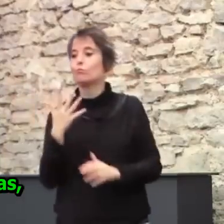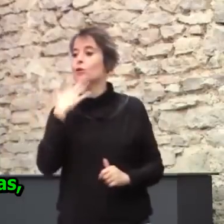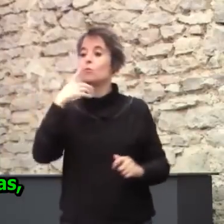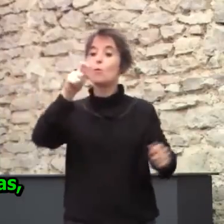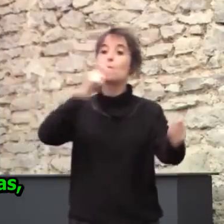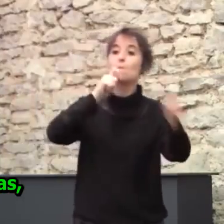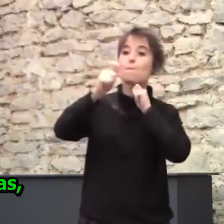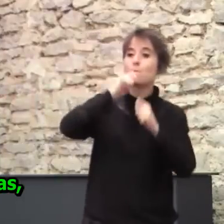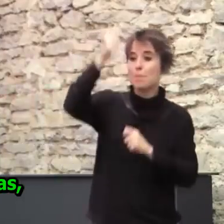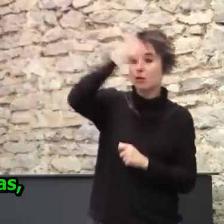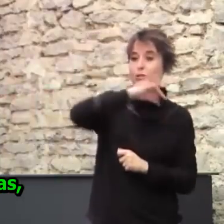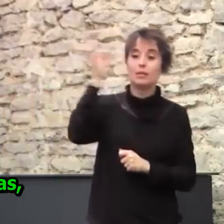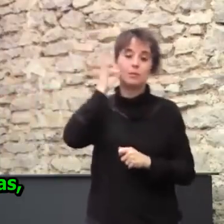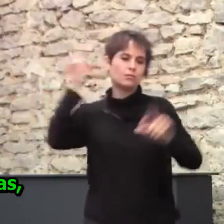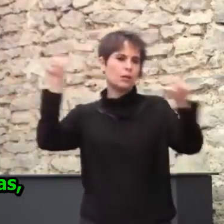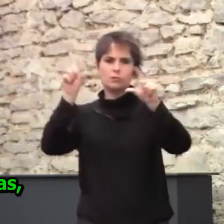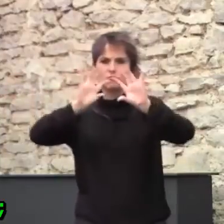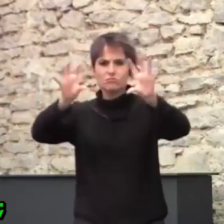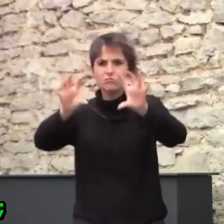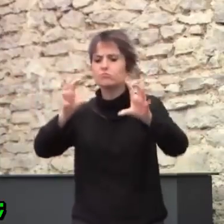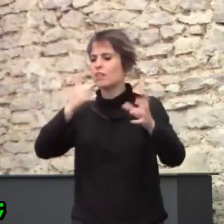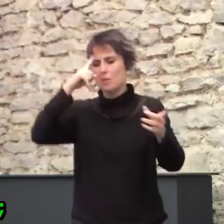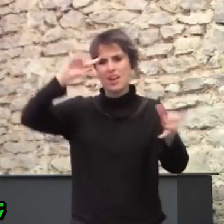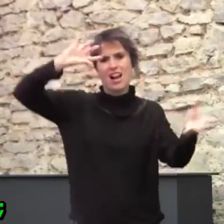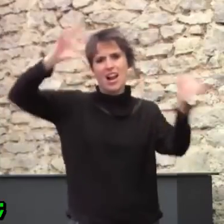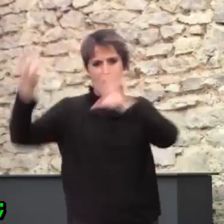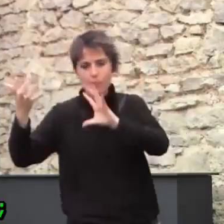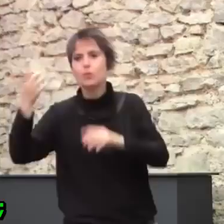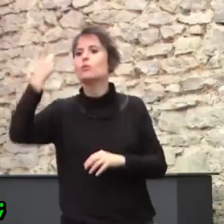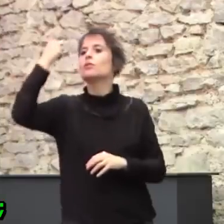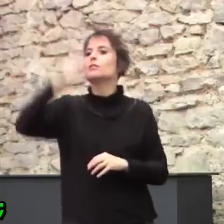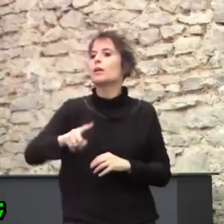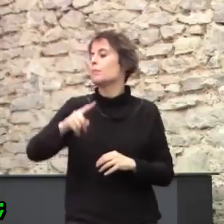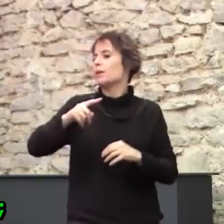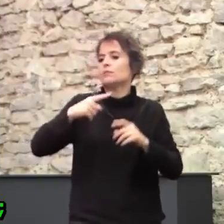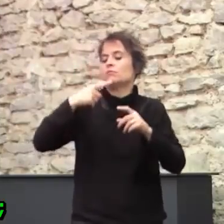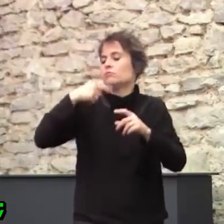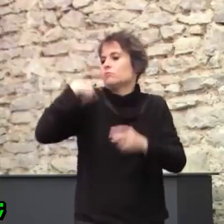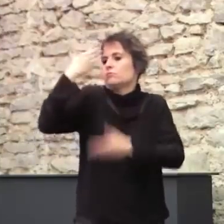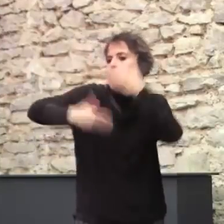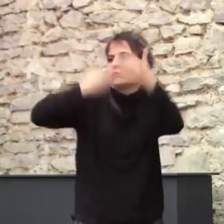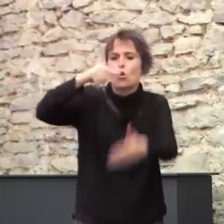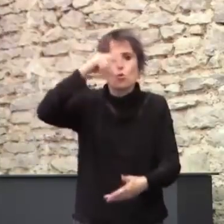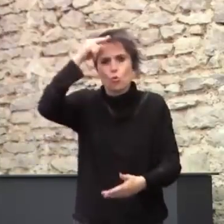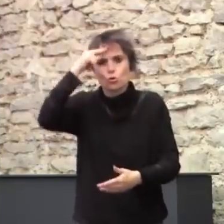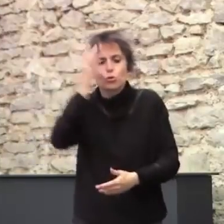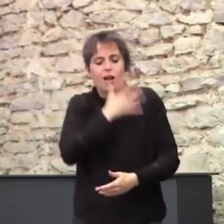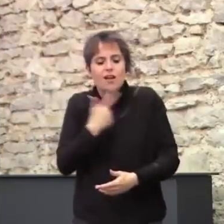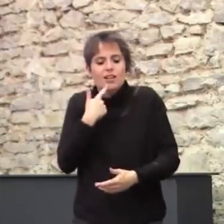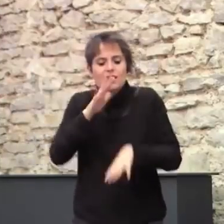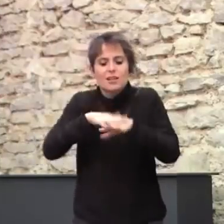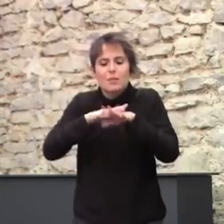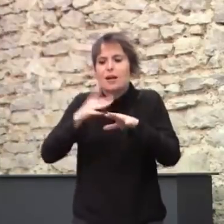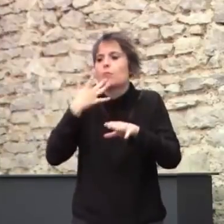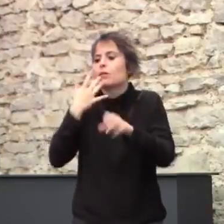las periodistas, ¿no?, comunicadoras en general, a todos los productores culturales, ¿no? Los que ponen la plata para